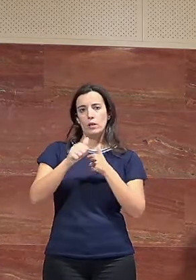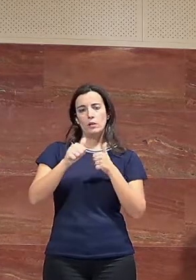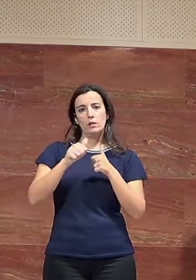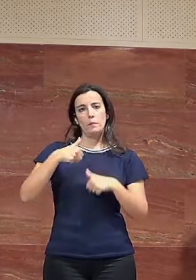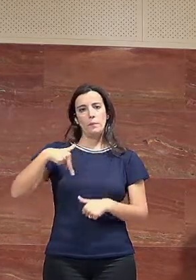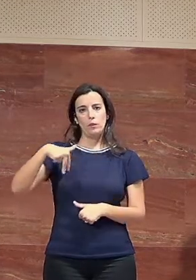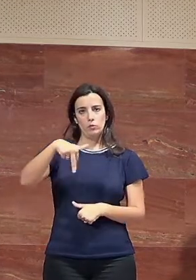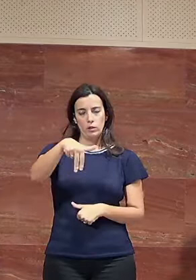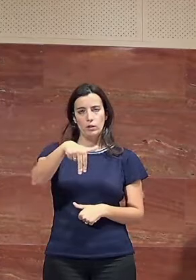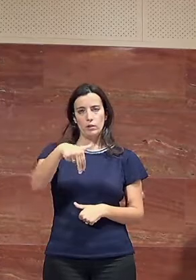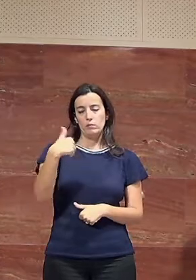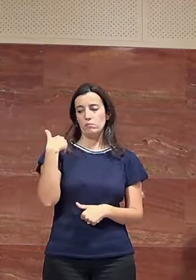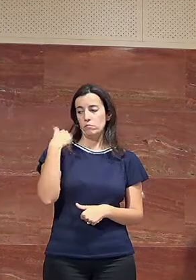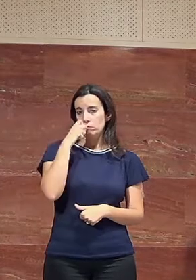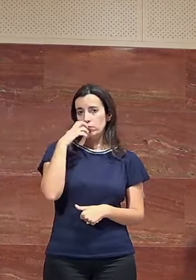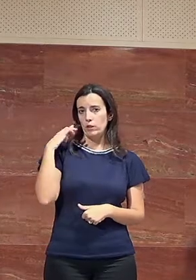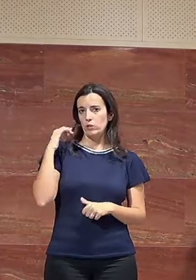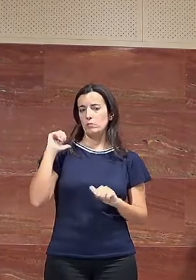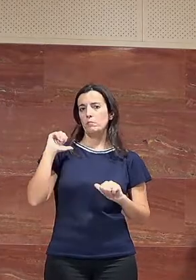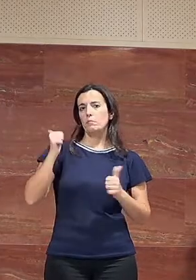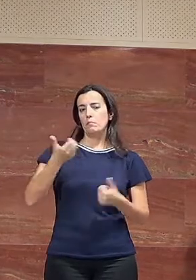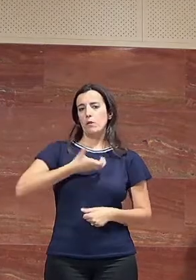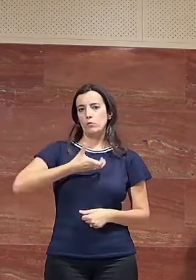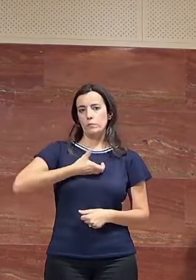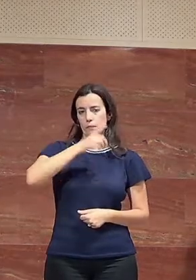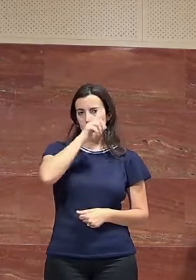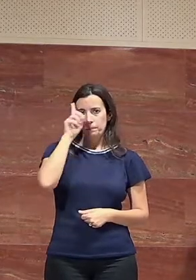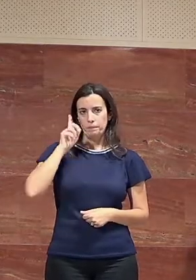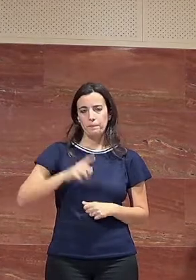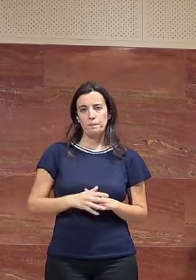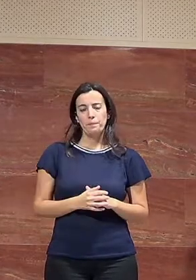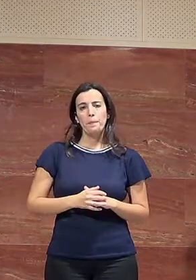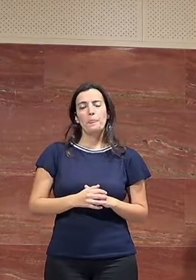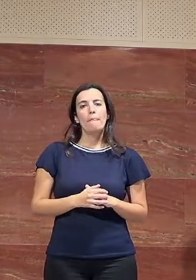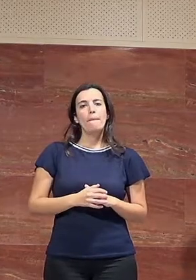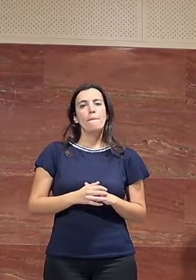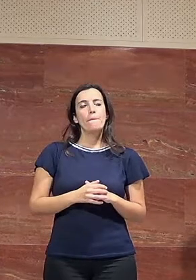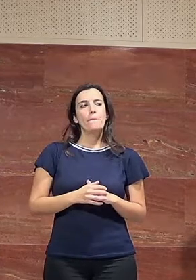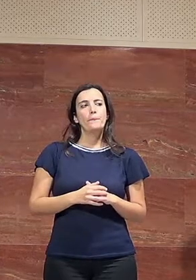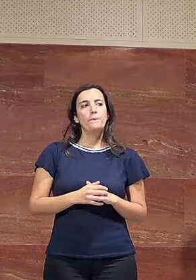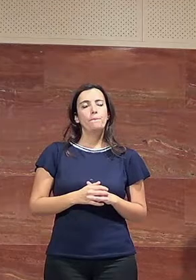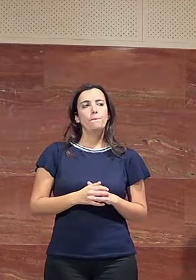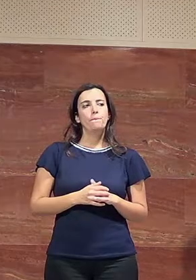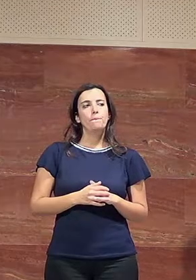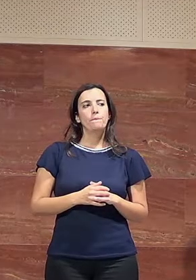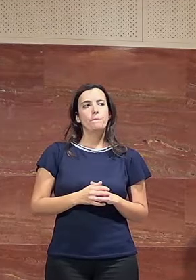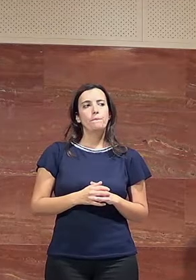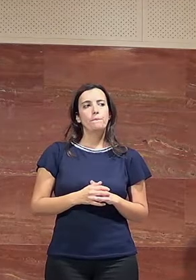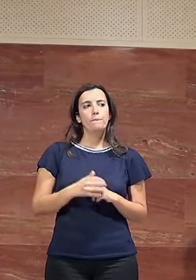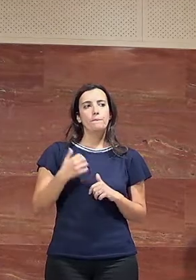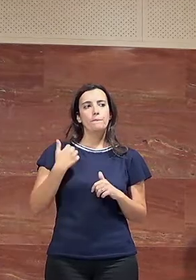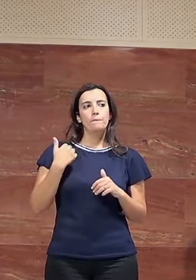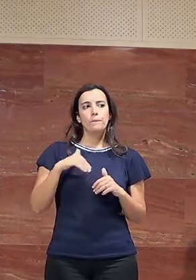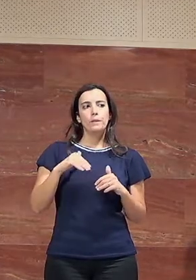ya ha empezado varios años el Ayuntamiento de Madrid. Es en relación principalmente si hay alguna